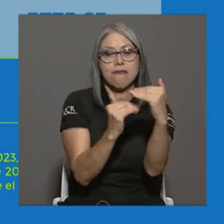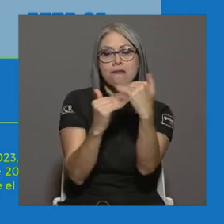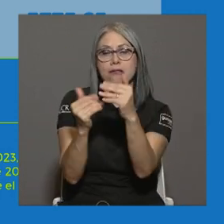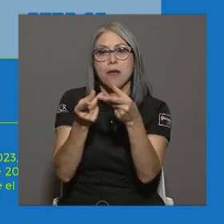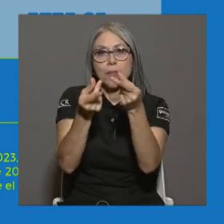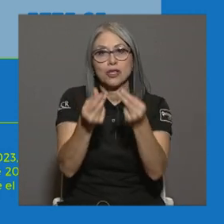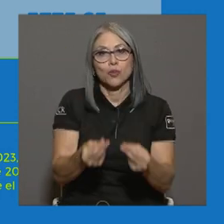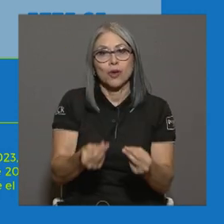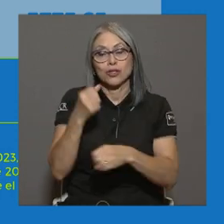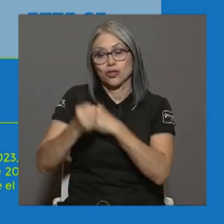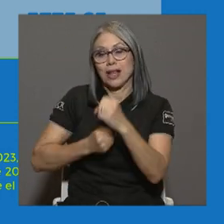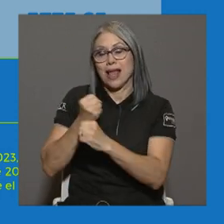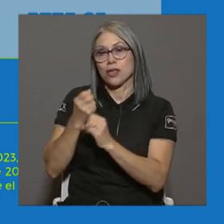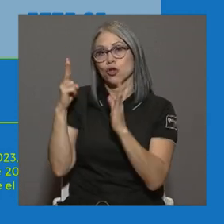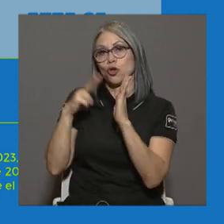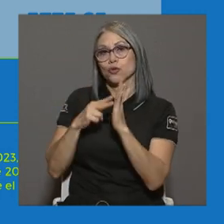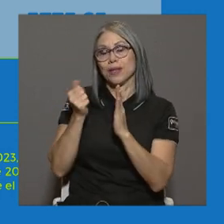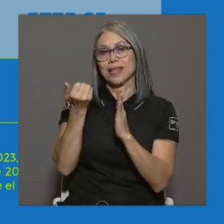periodo